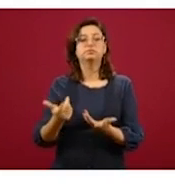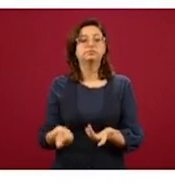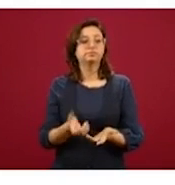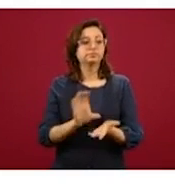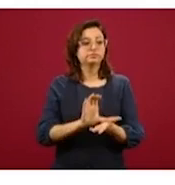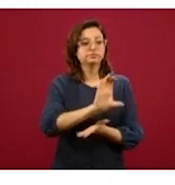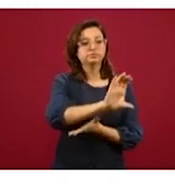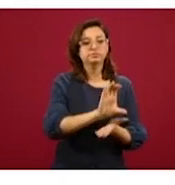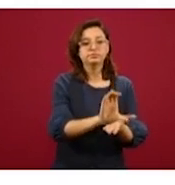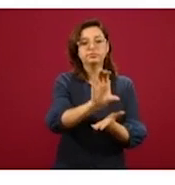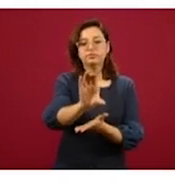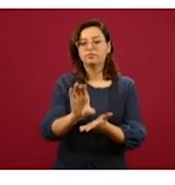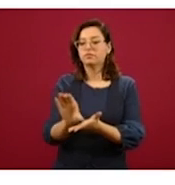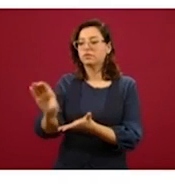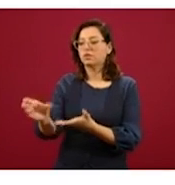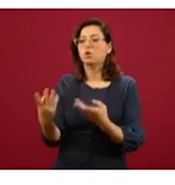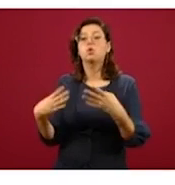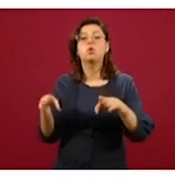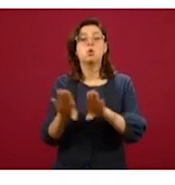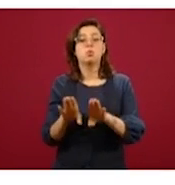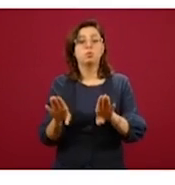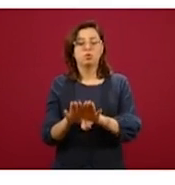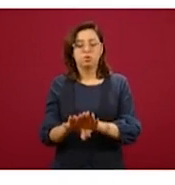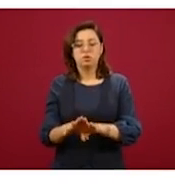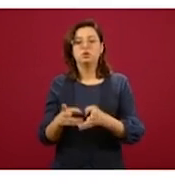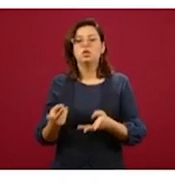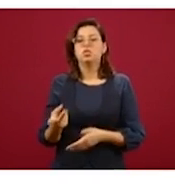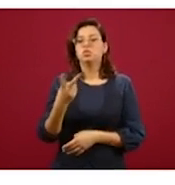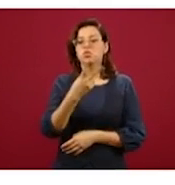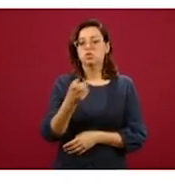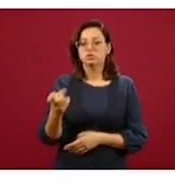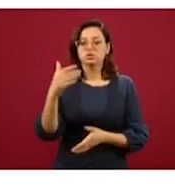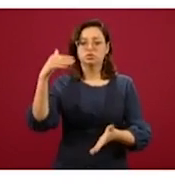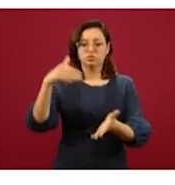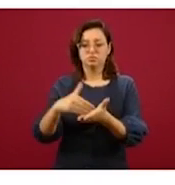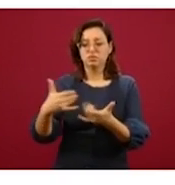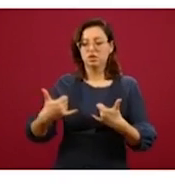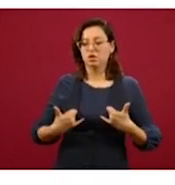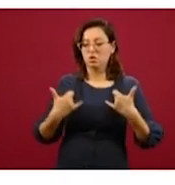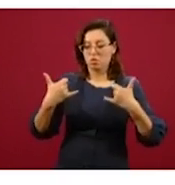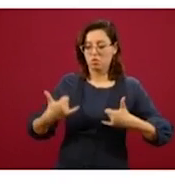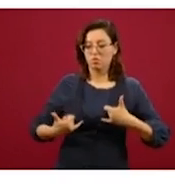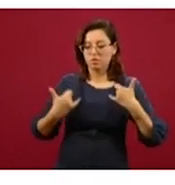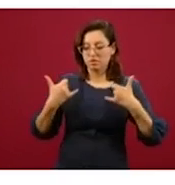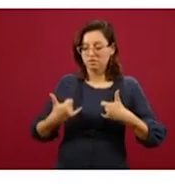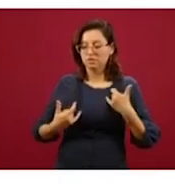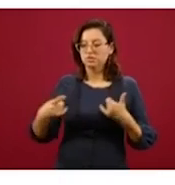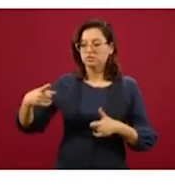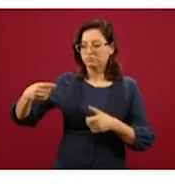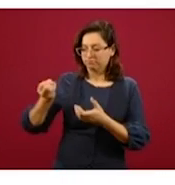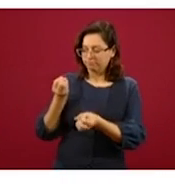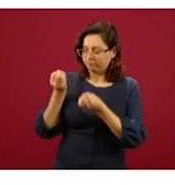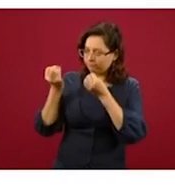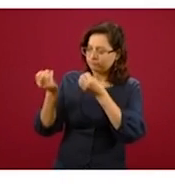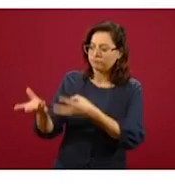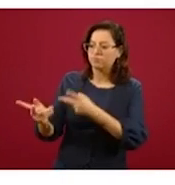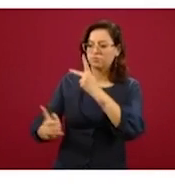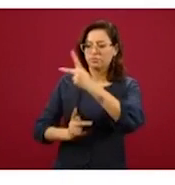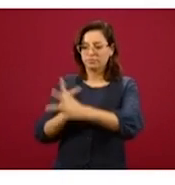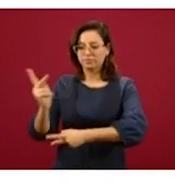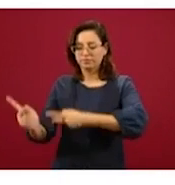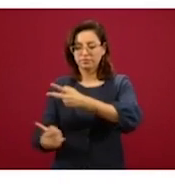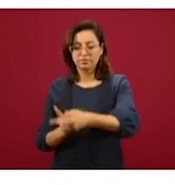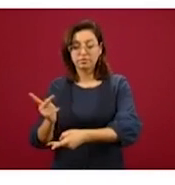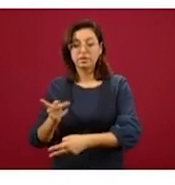distribuir? Como bien decimos, alrededor de 200.000 jóvenes construyendo el futuro, alrededor